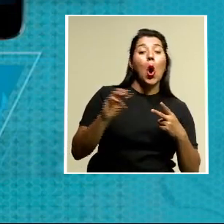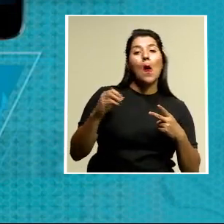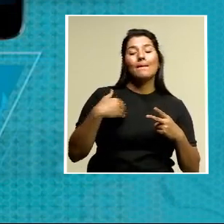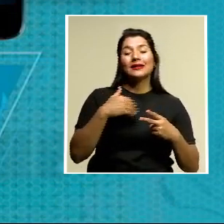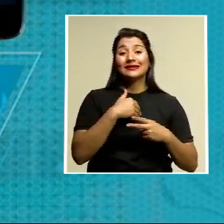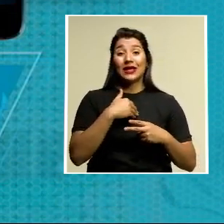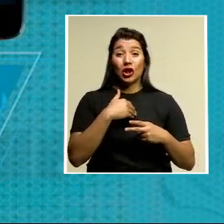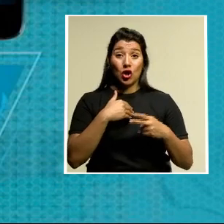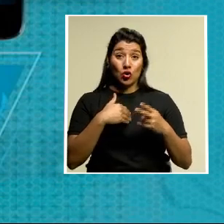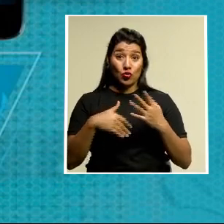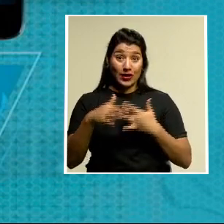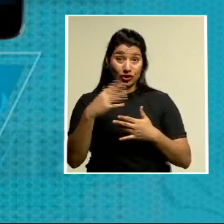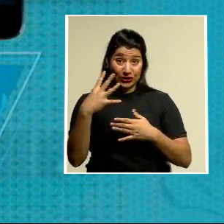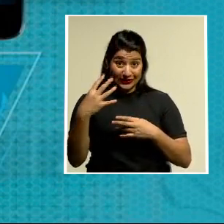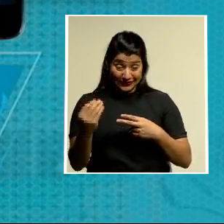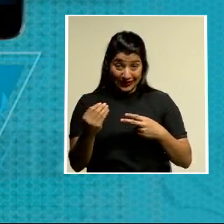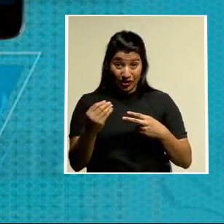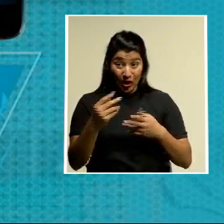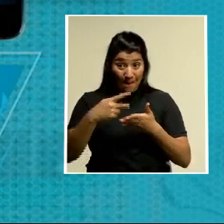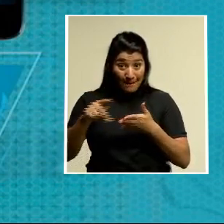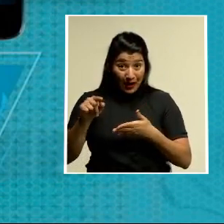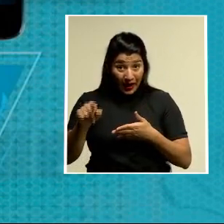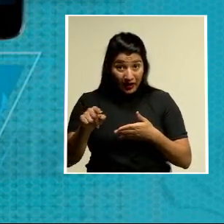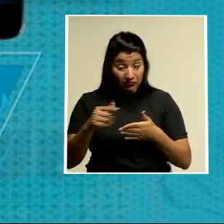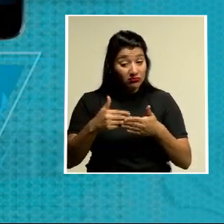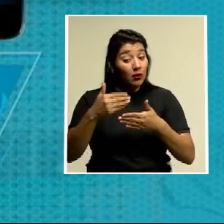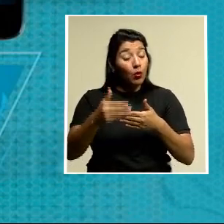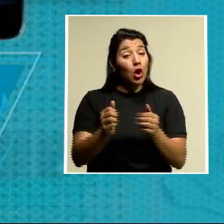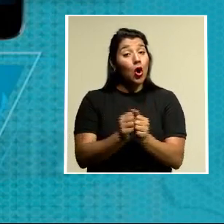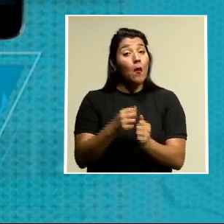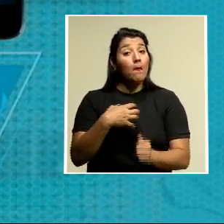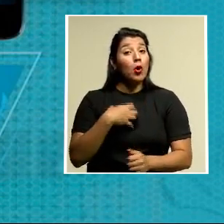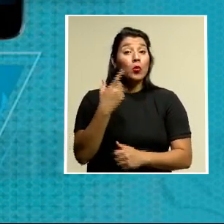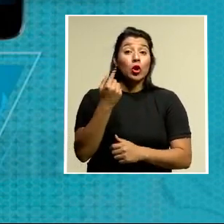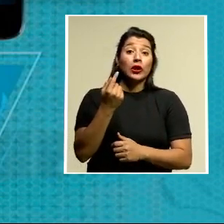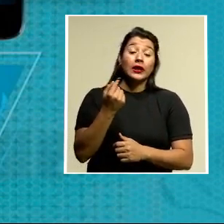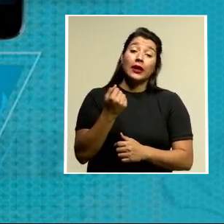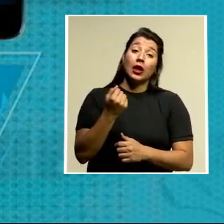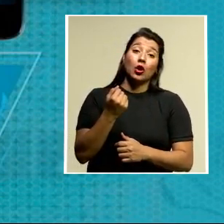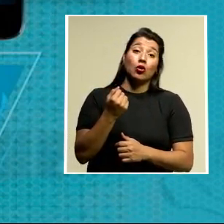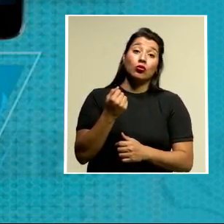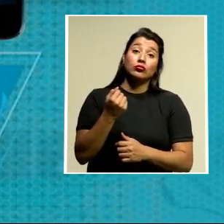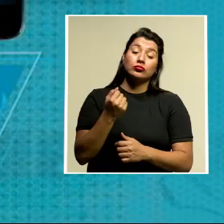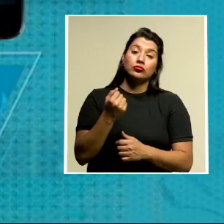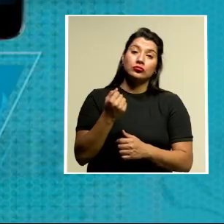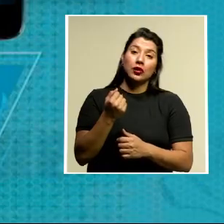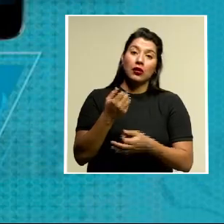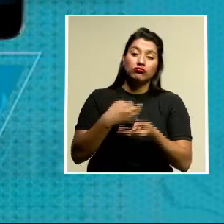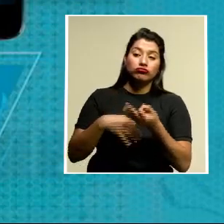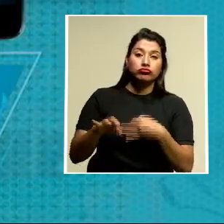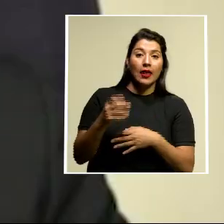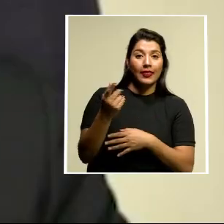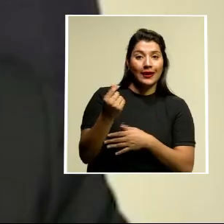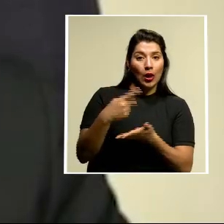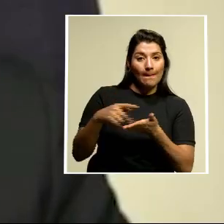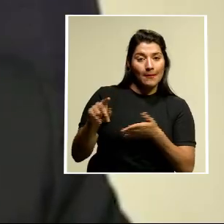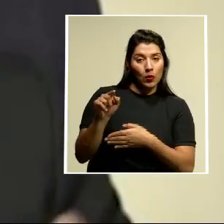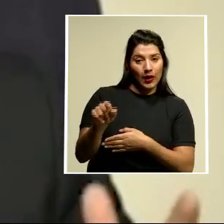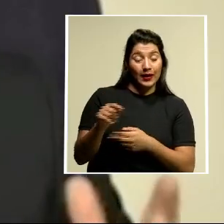caso, la ley así lo dispuso, y al no estar ese requisito presente, no